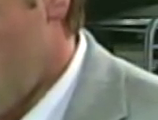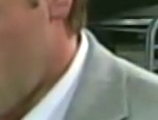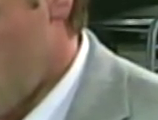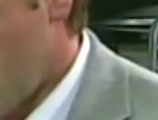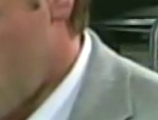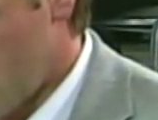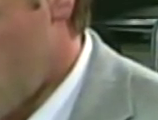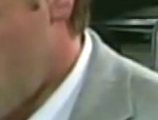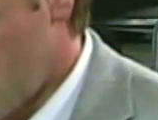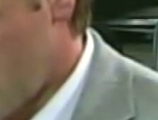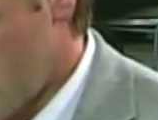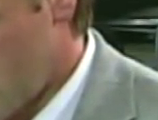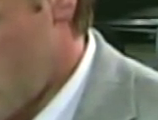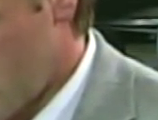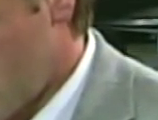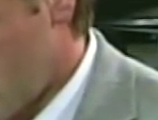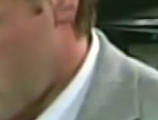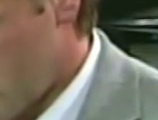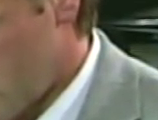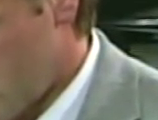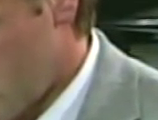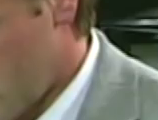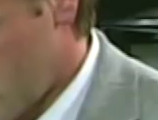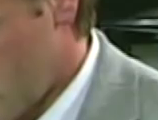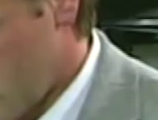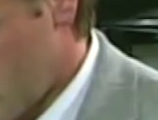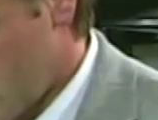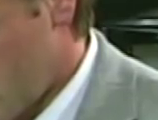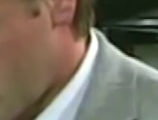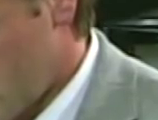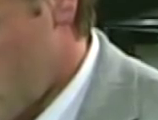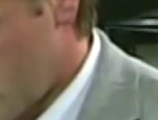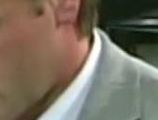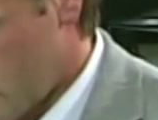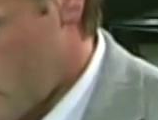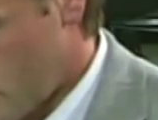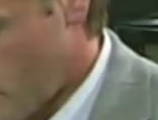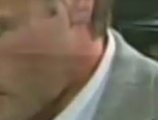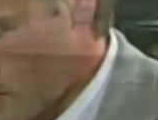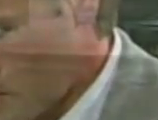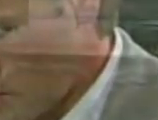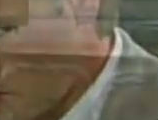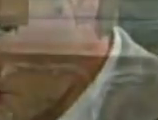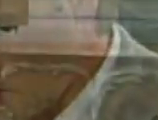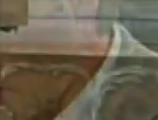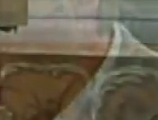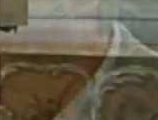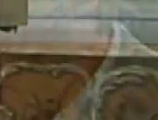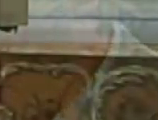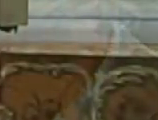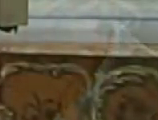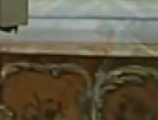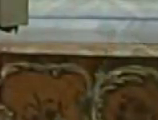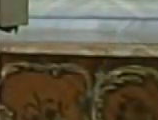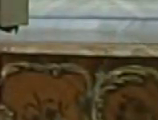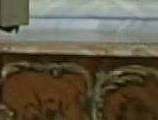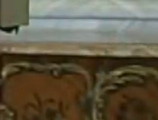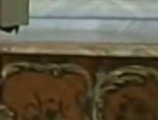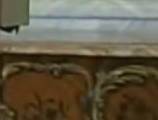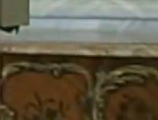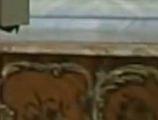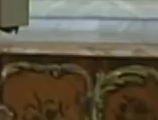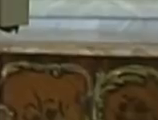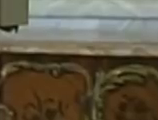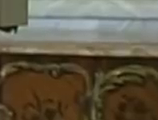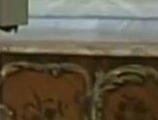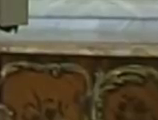una fuerza, una mejora bastante importante, pero ese mecanismo de diálogo es más importante. Nosotros tenemos que